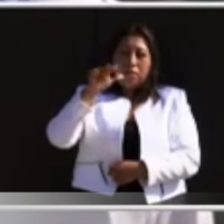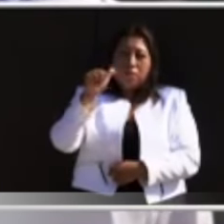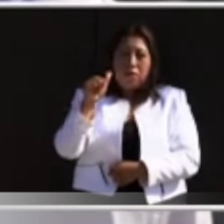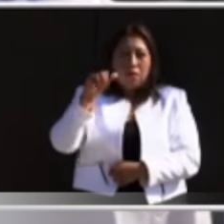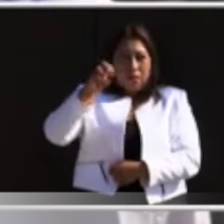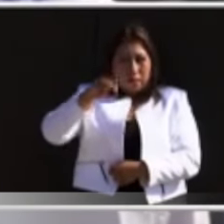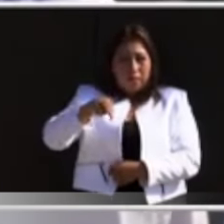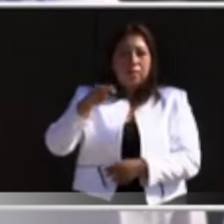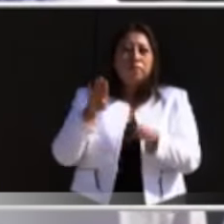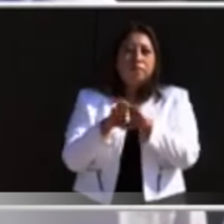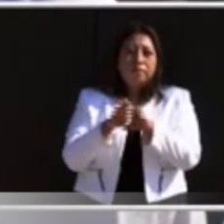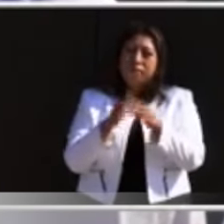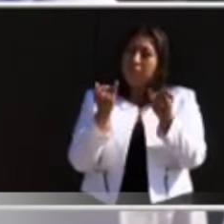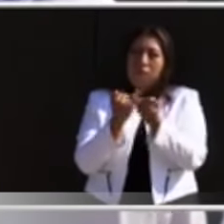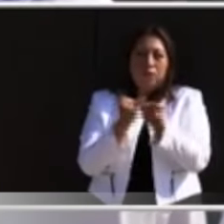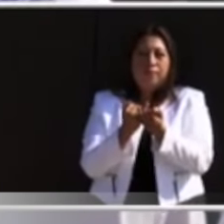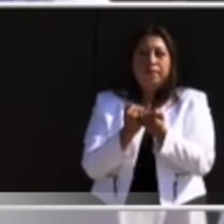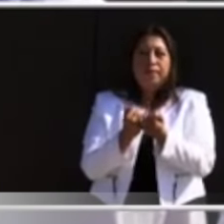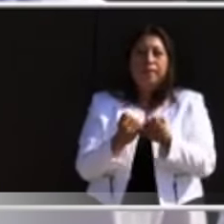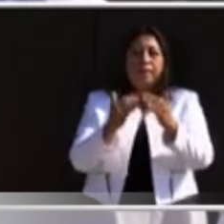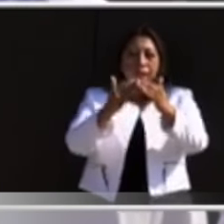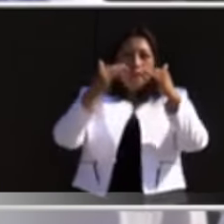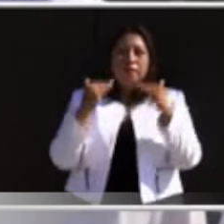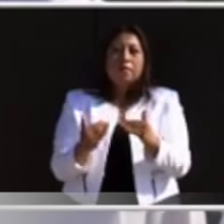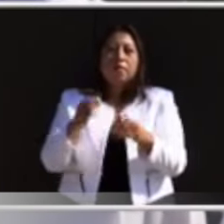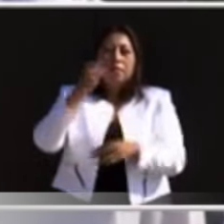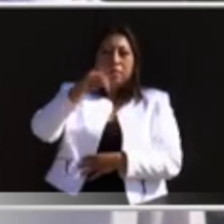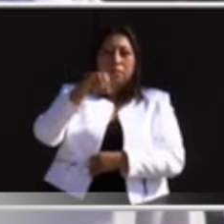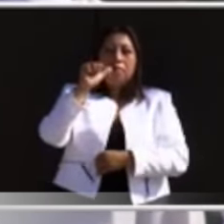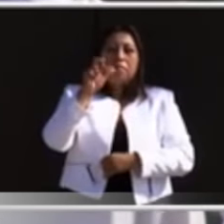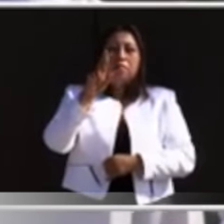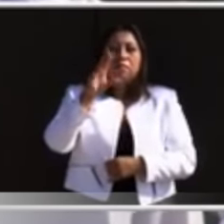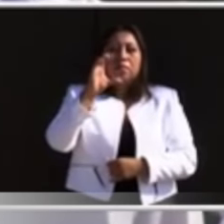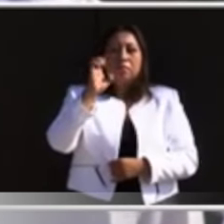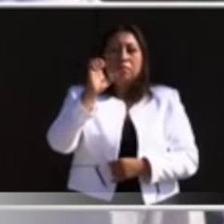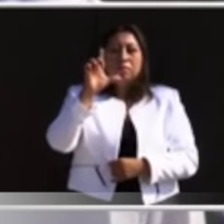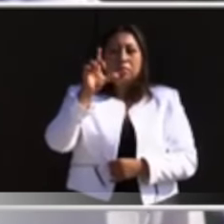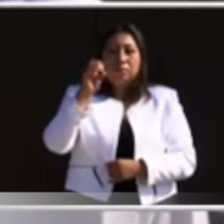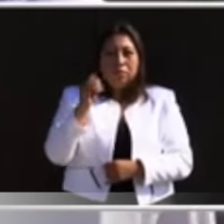Marcelo Francisco Monfort Guillén será el jefe de la Oficina de Programa de Gobierno.